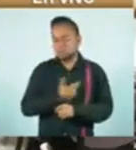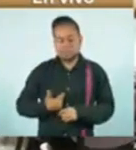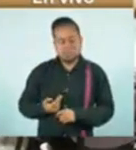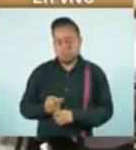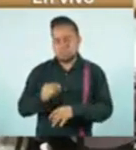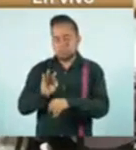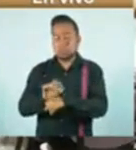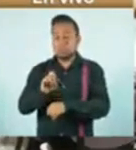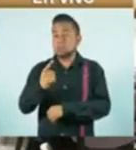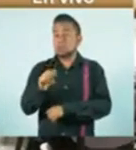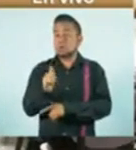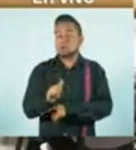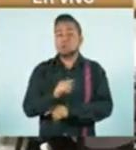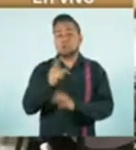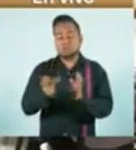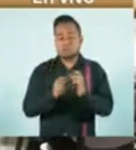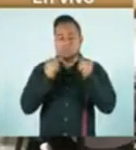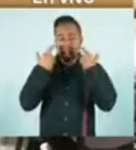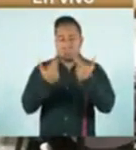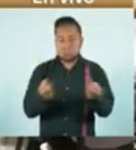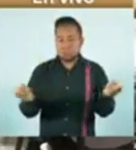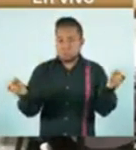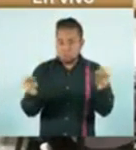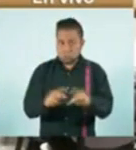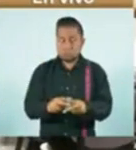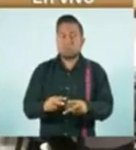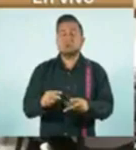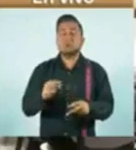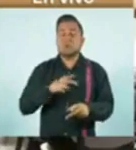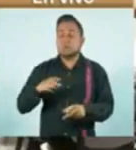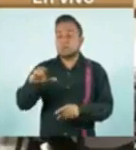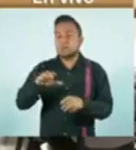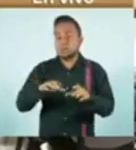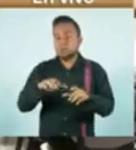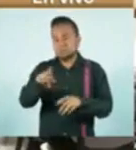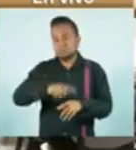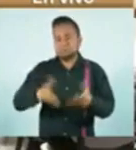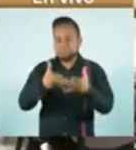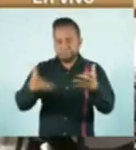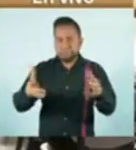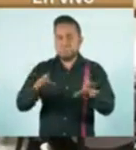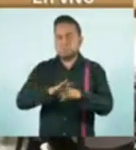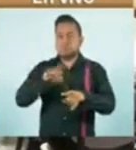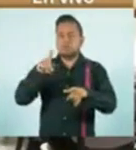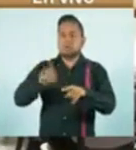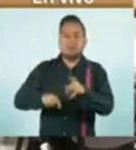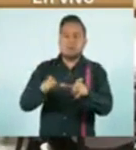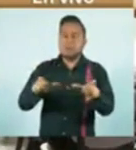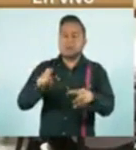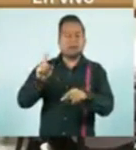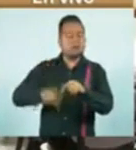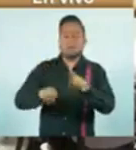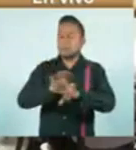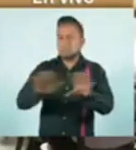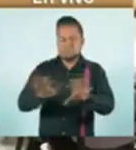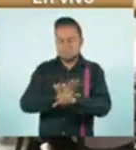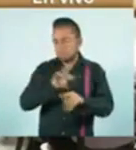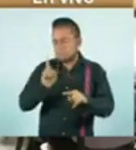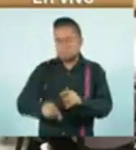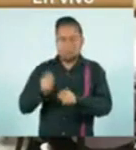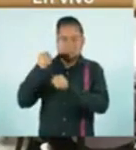el 21 de agosto tenemos una siguiente reunión, los comuneros se iban a retirar de las acciones de bloqueo, ya se